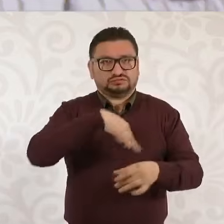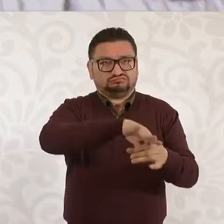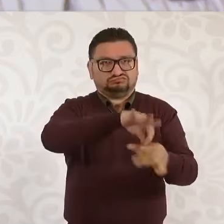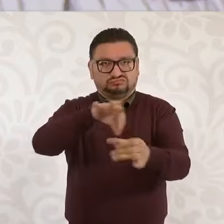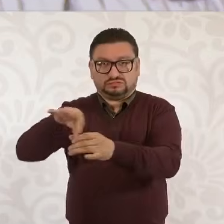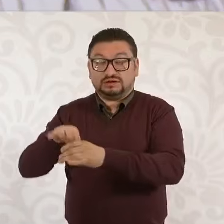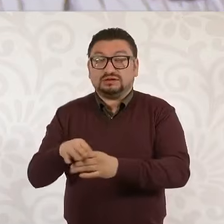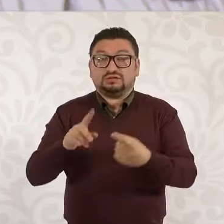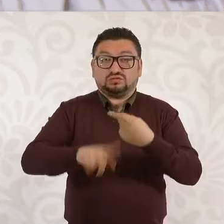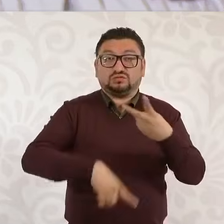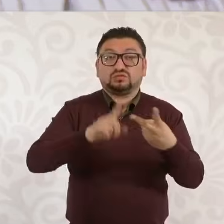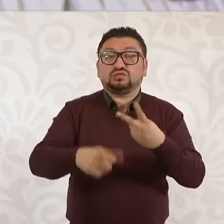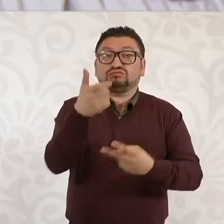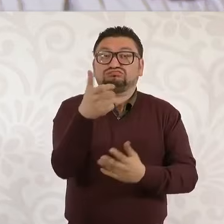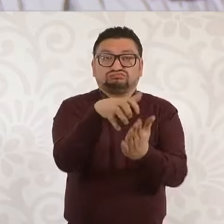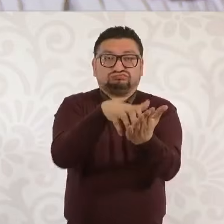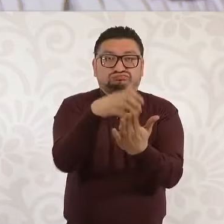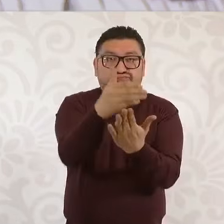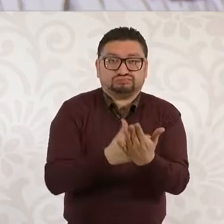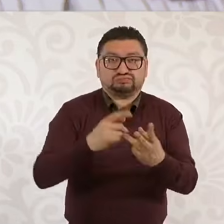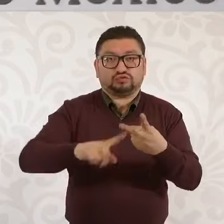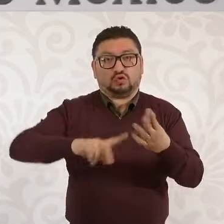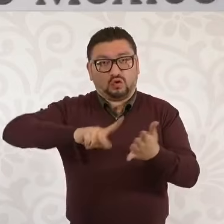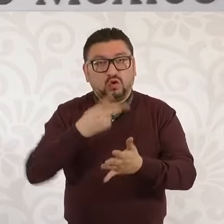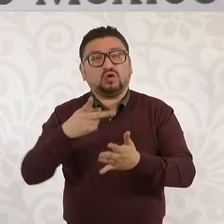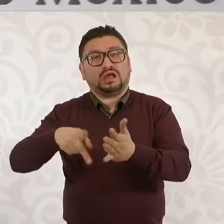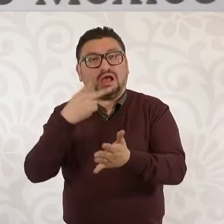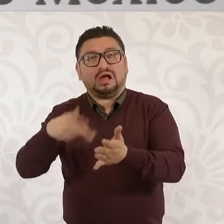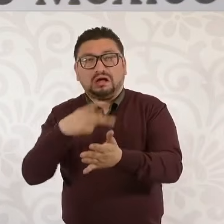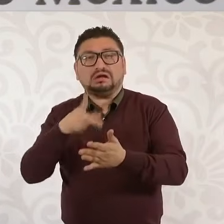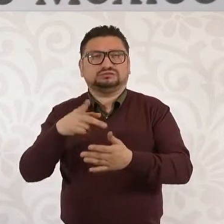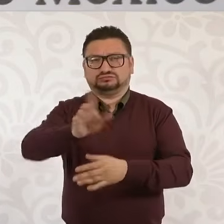disminución de gastos. No reelección, no nepotismo,